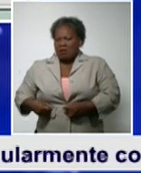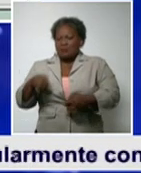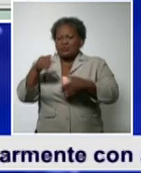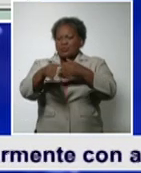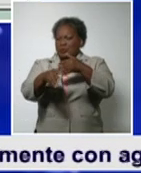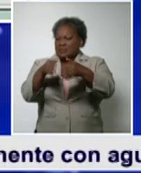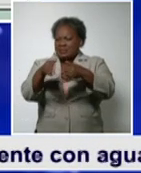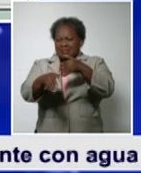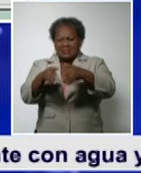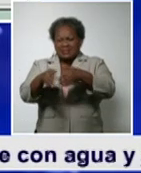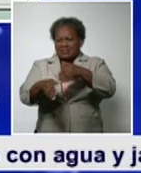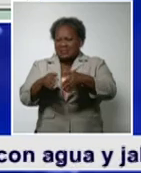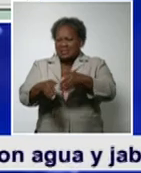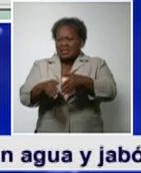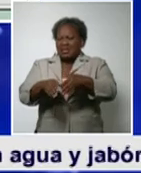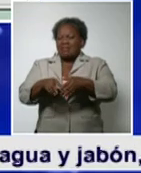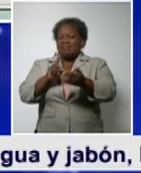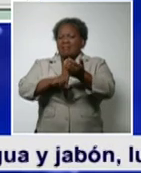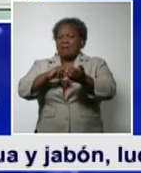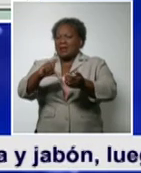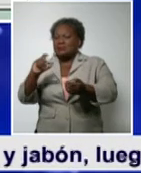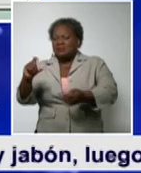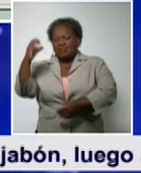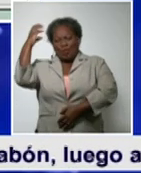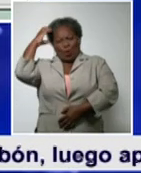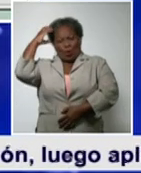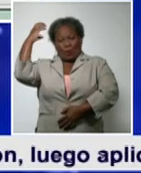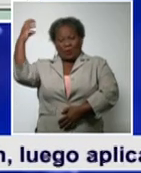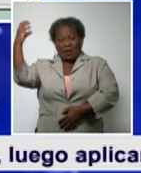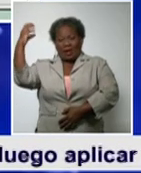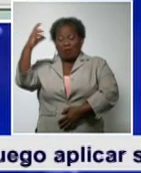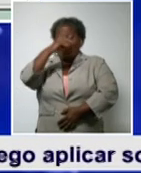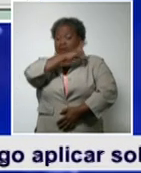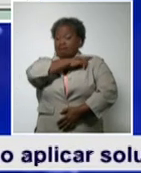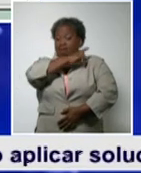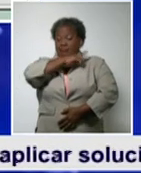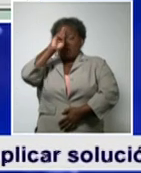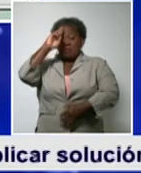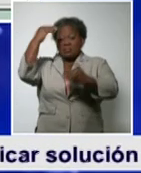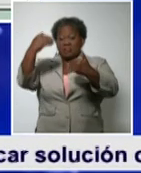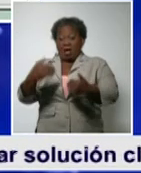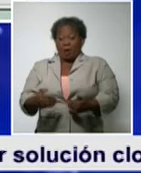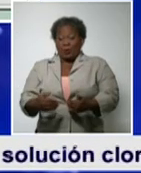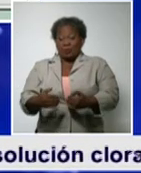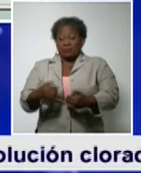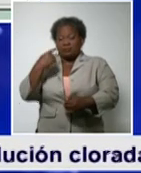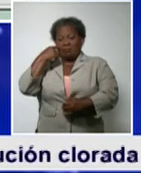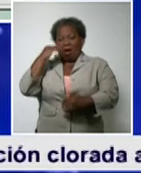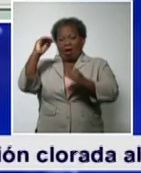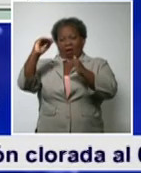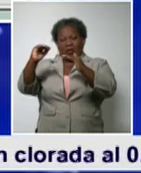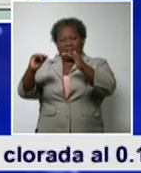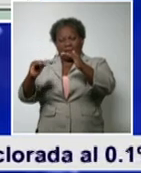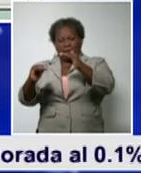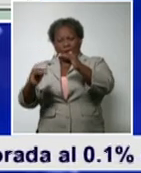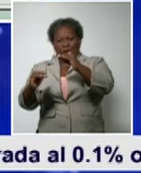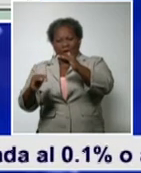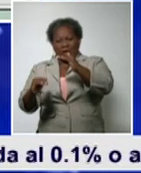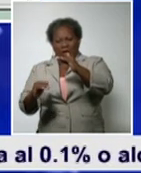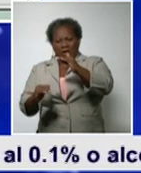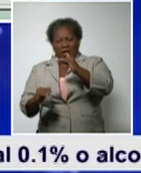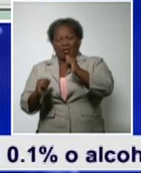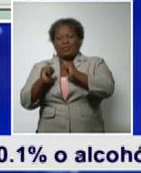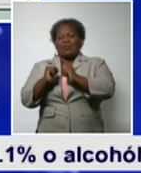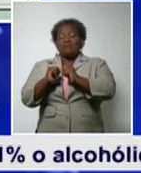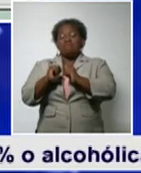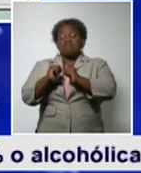conducción del partido, del gobierno, de todas las autoridades de salud, pues va disminuyendo y se mantiene